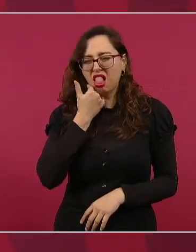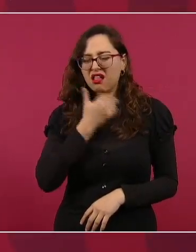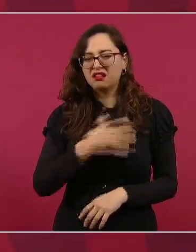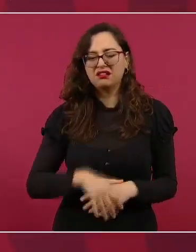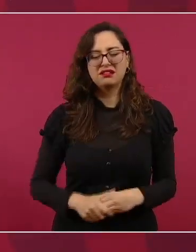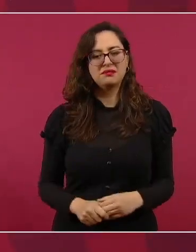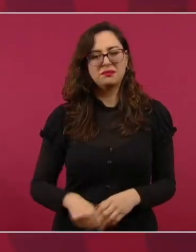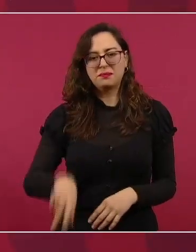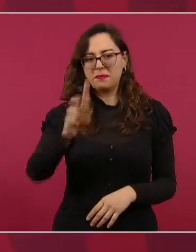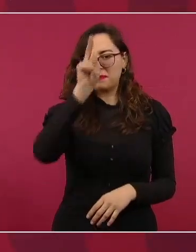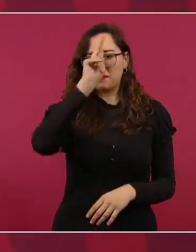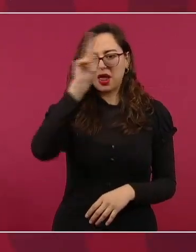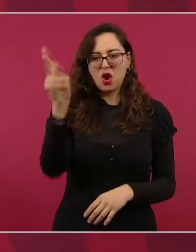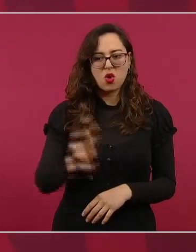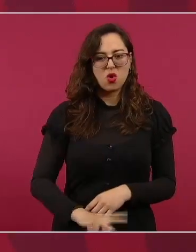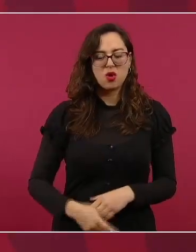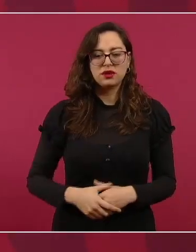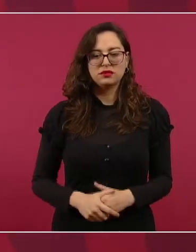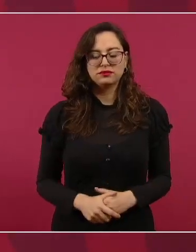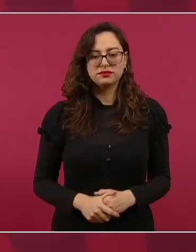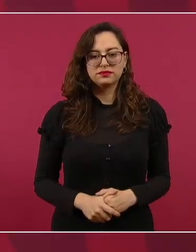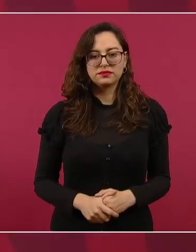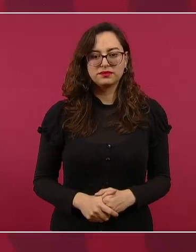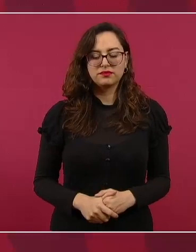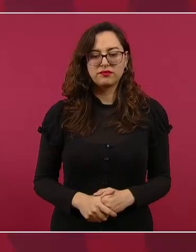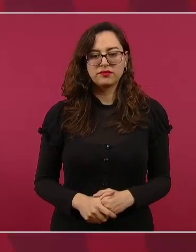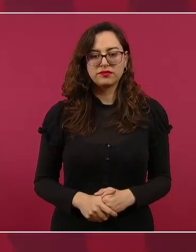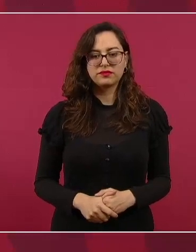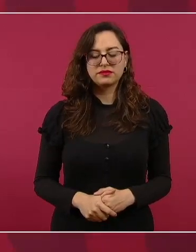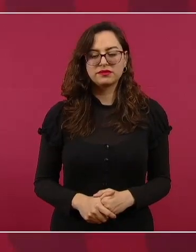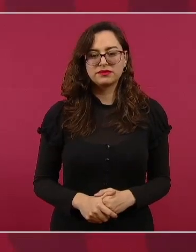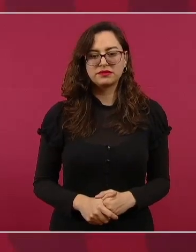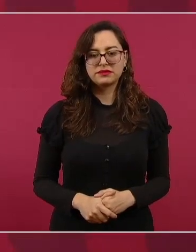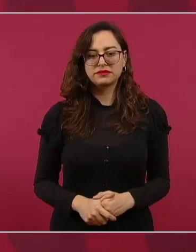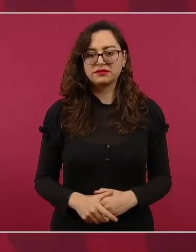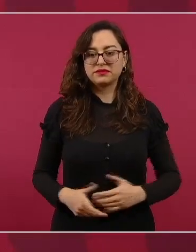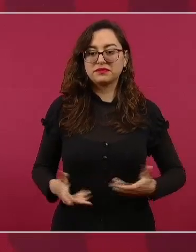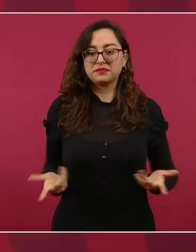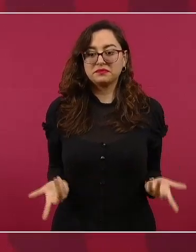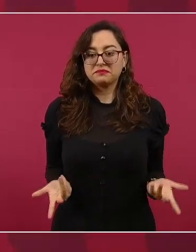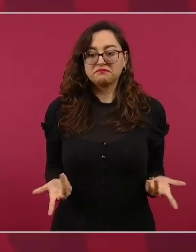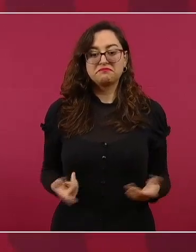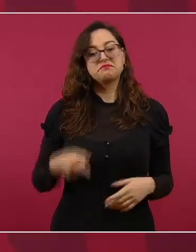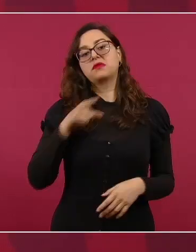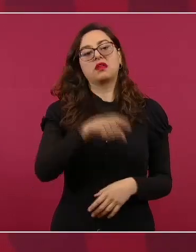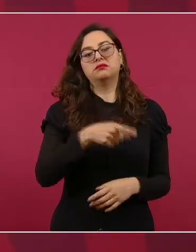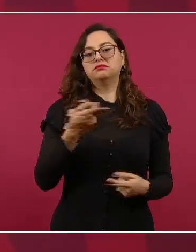Y luego, pues ya puro periodismo oficial